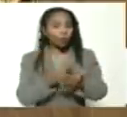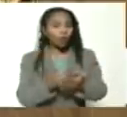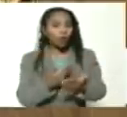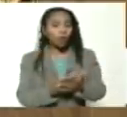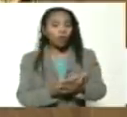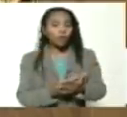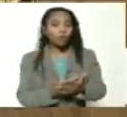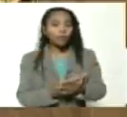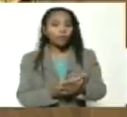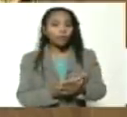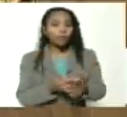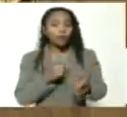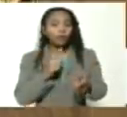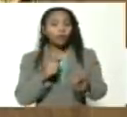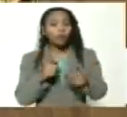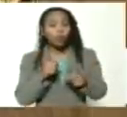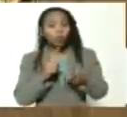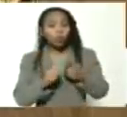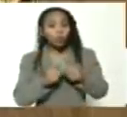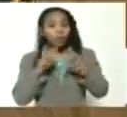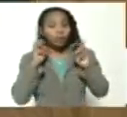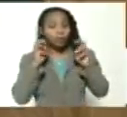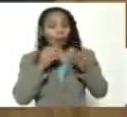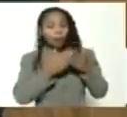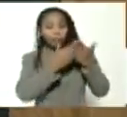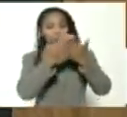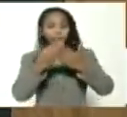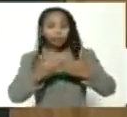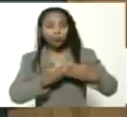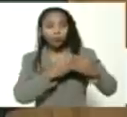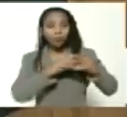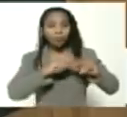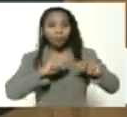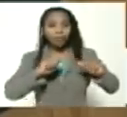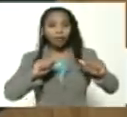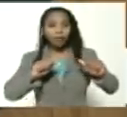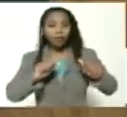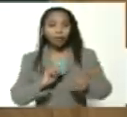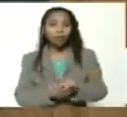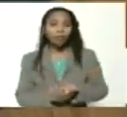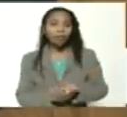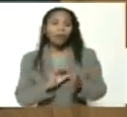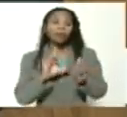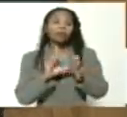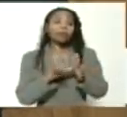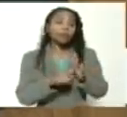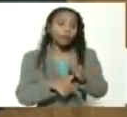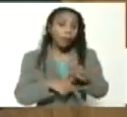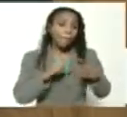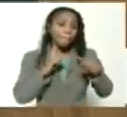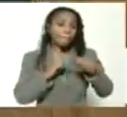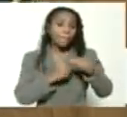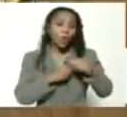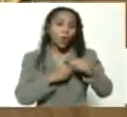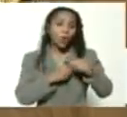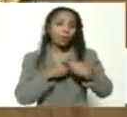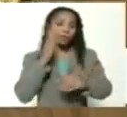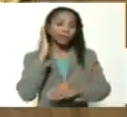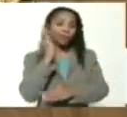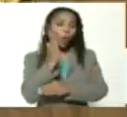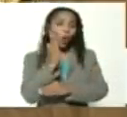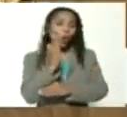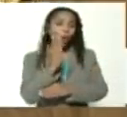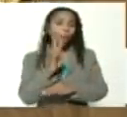elementos criminalísticos, estudiar en el terreno, para luego imputar, para